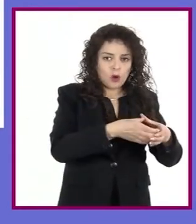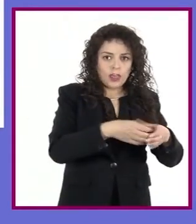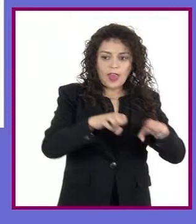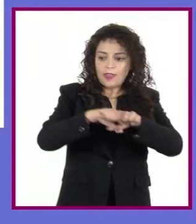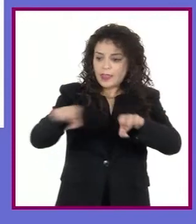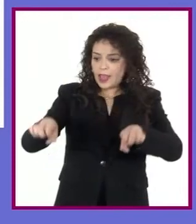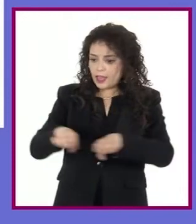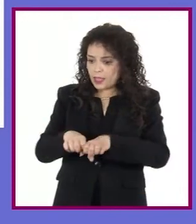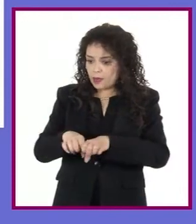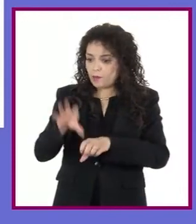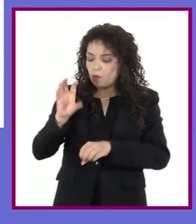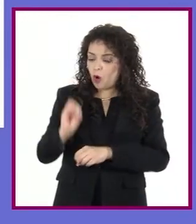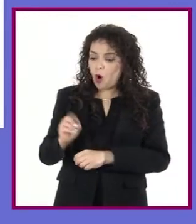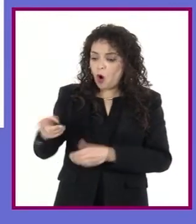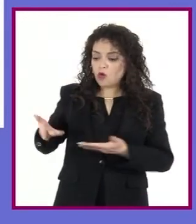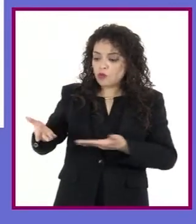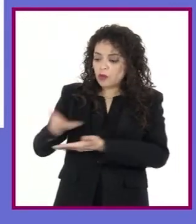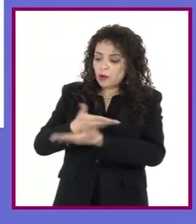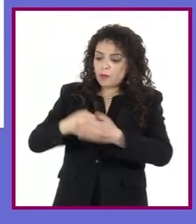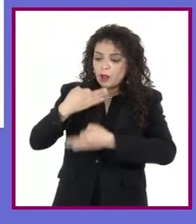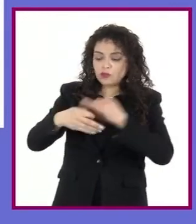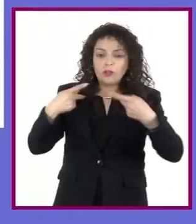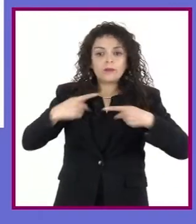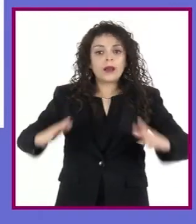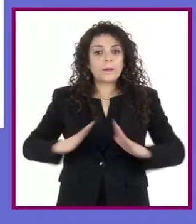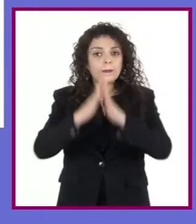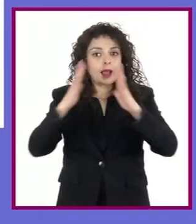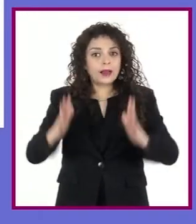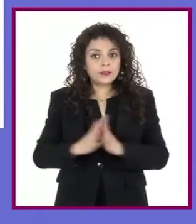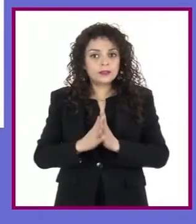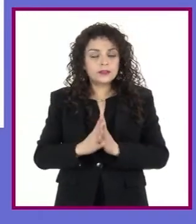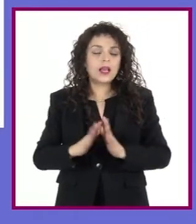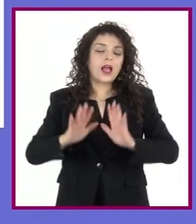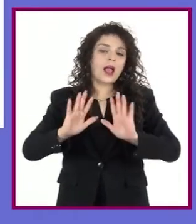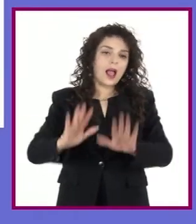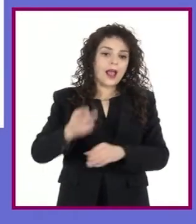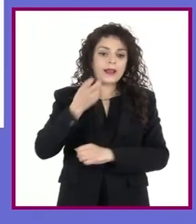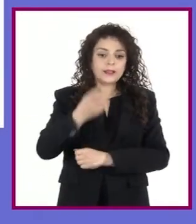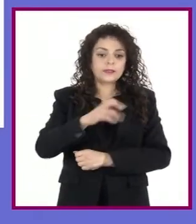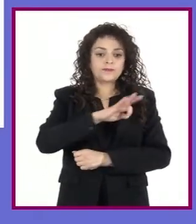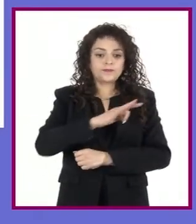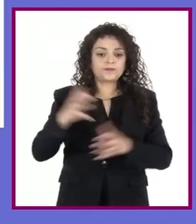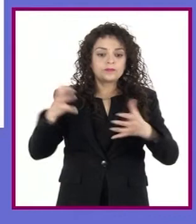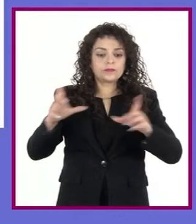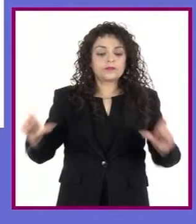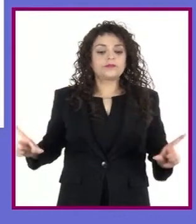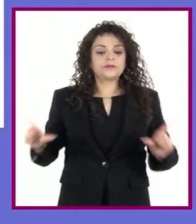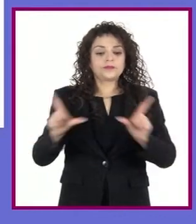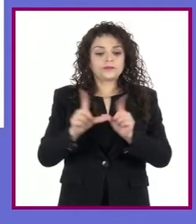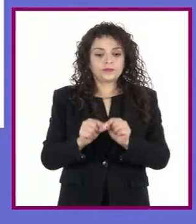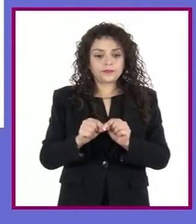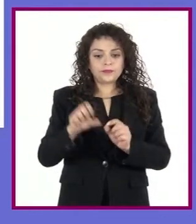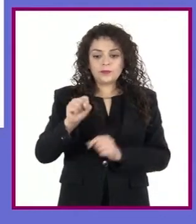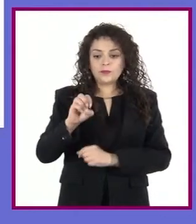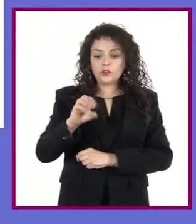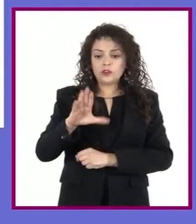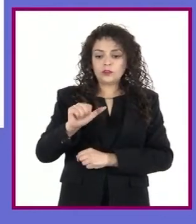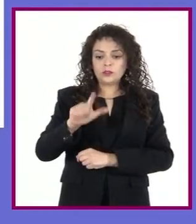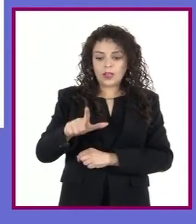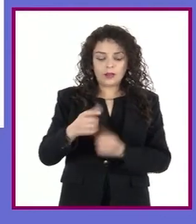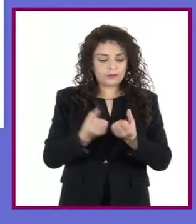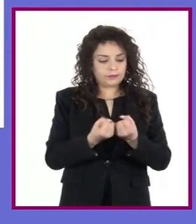trabajo colaborativo donde todos participemos, entonces estaremos haciendo un resumen social